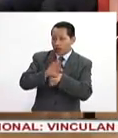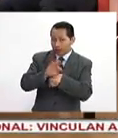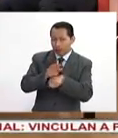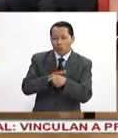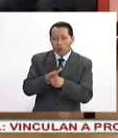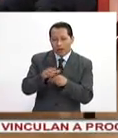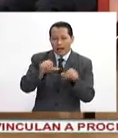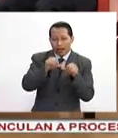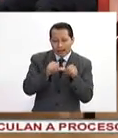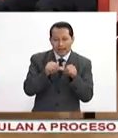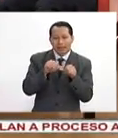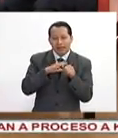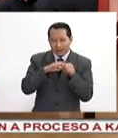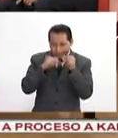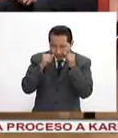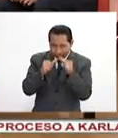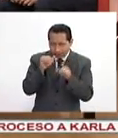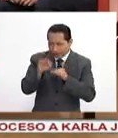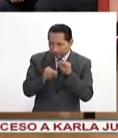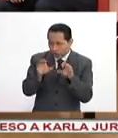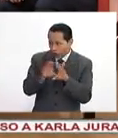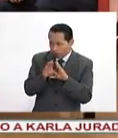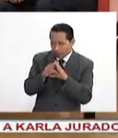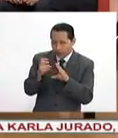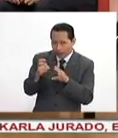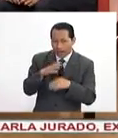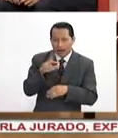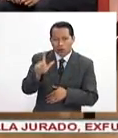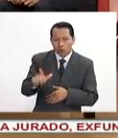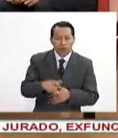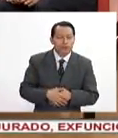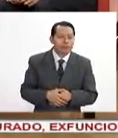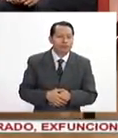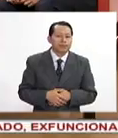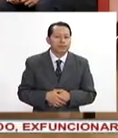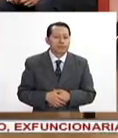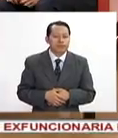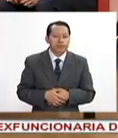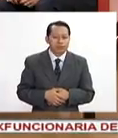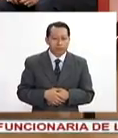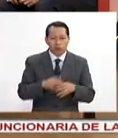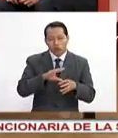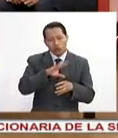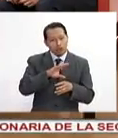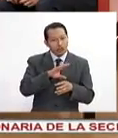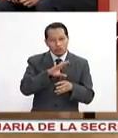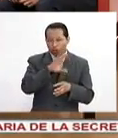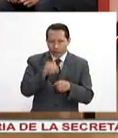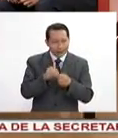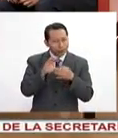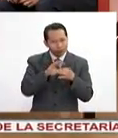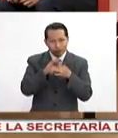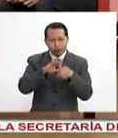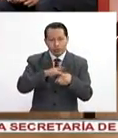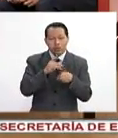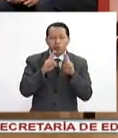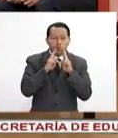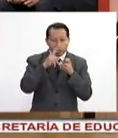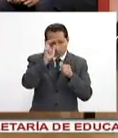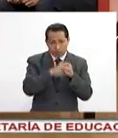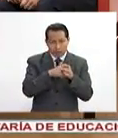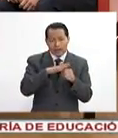¿Cuáles son esas áreas que hay que seguir a partir del lunes? Todo está enmarañado, todo está junto. La relación con la Unión Europea